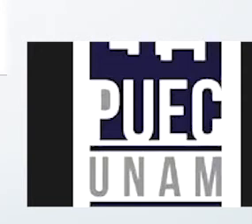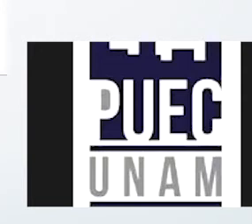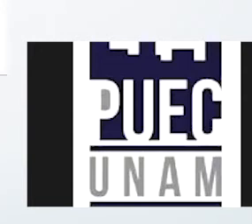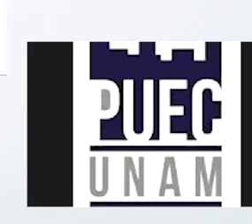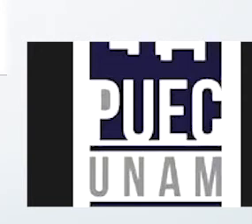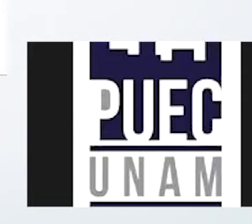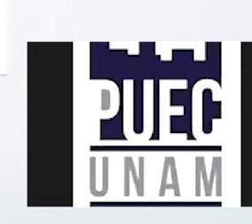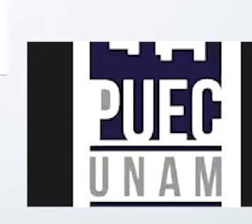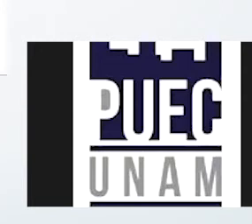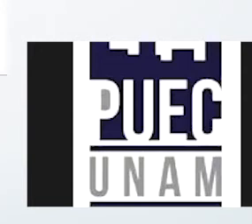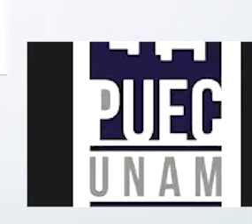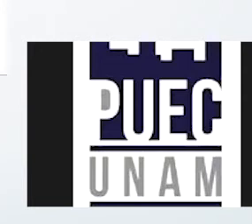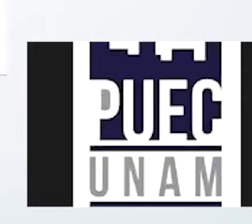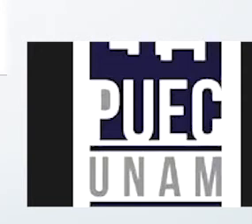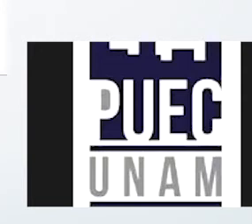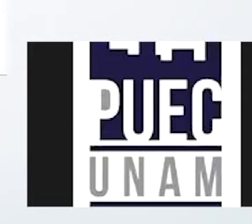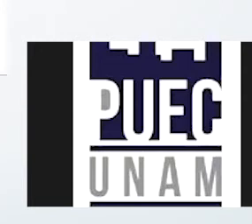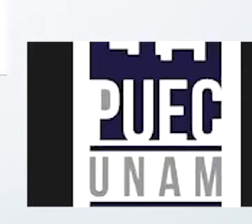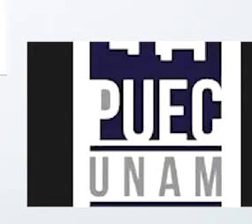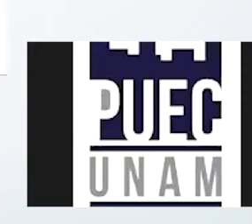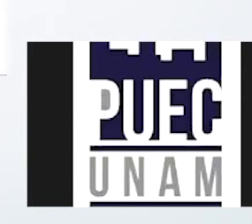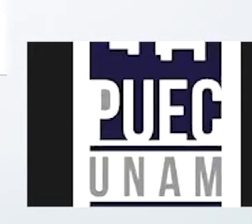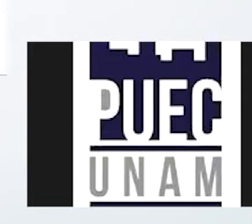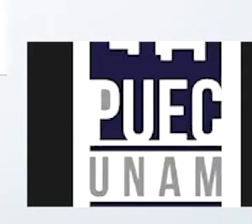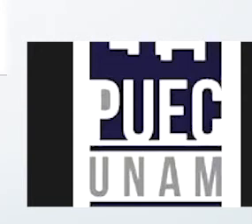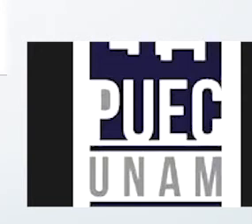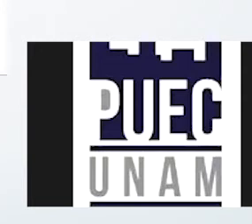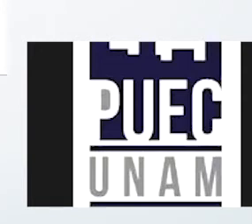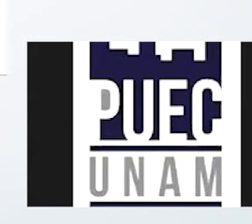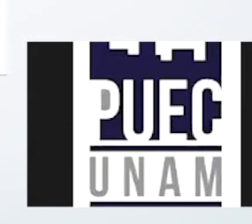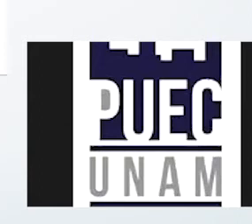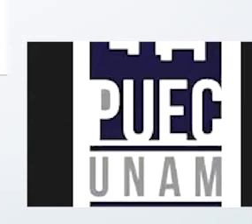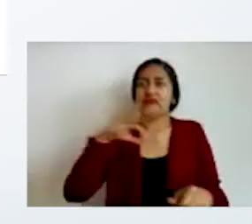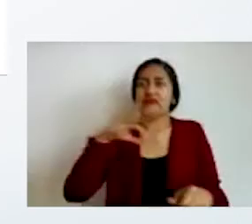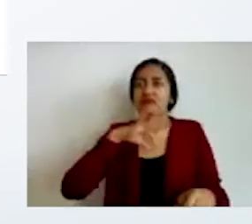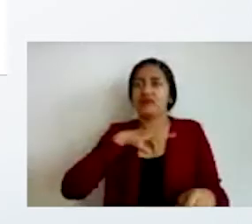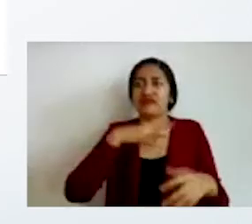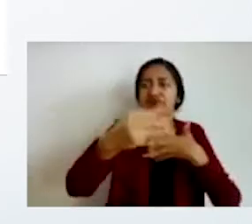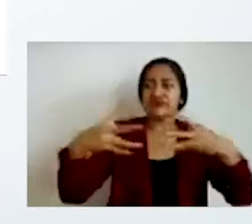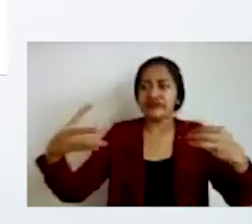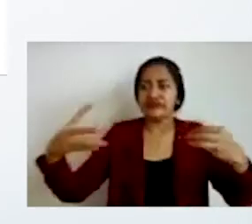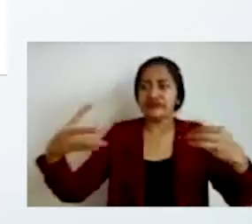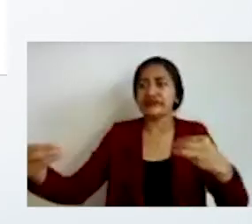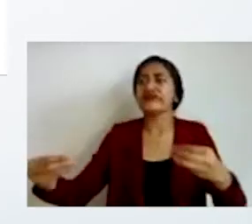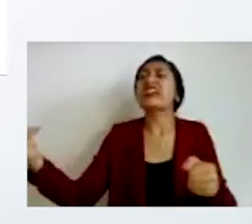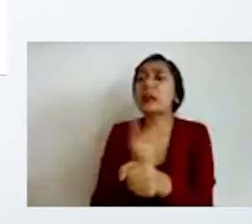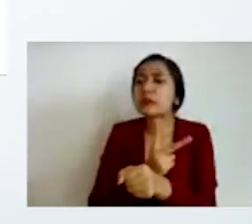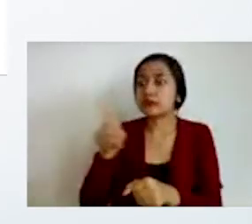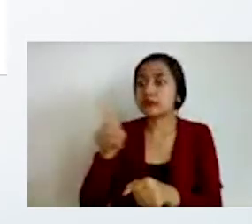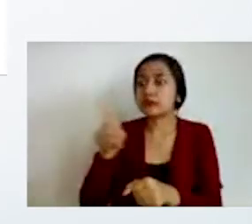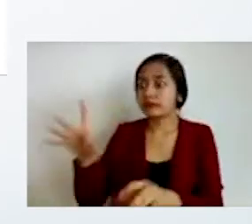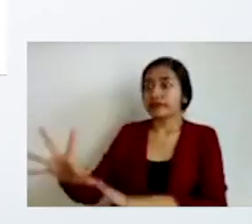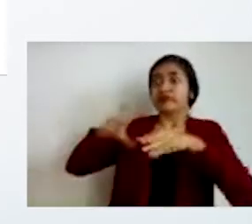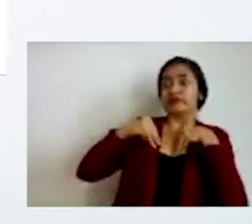Muy bien. ¿Qué pasa cuando la persona es infectada? Bueno, primero, miren, con esta enfermedad hemos